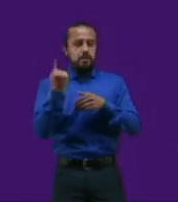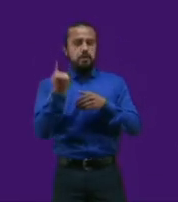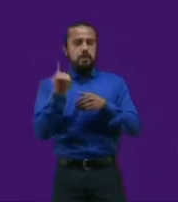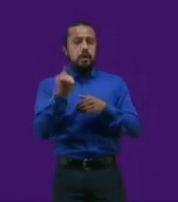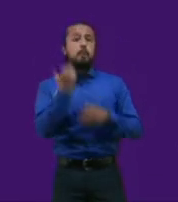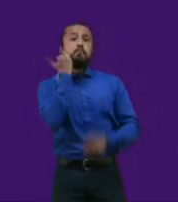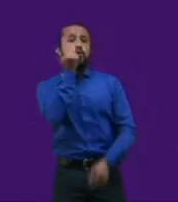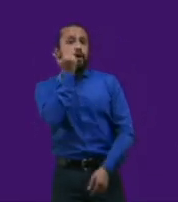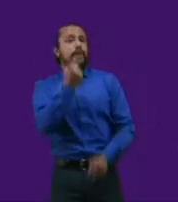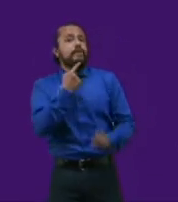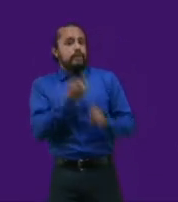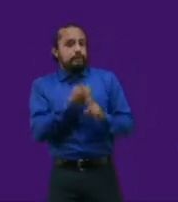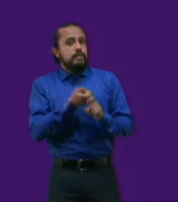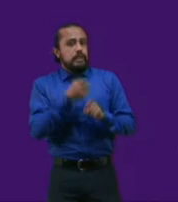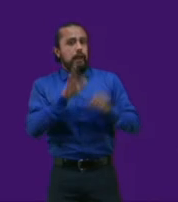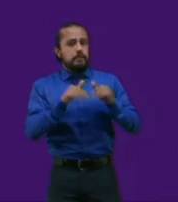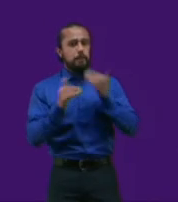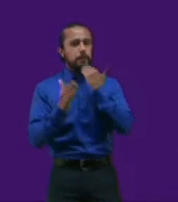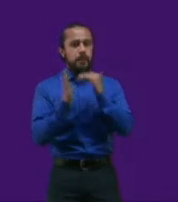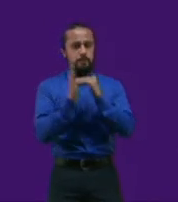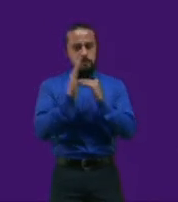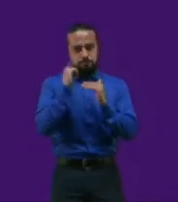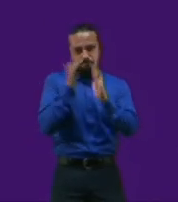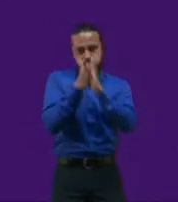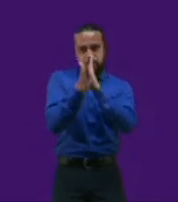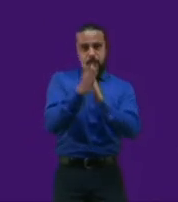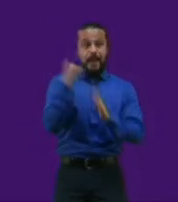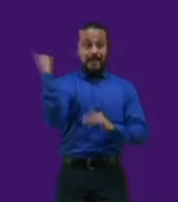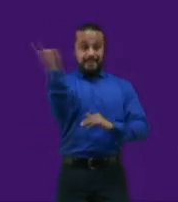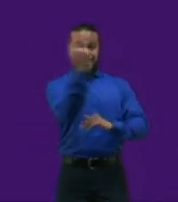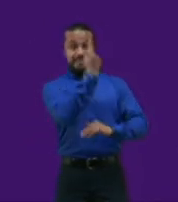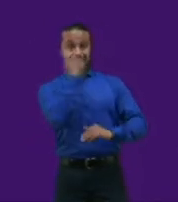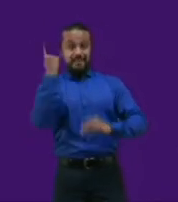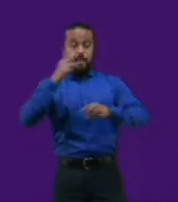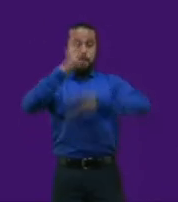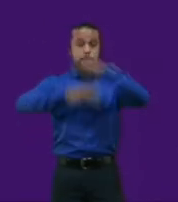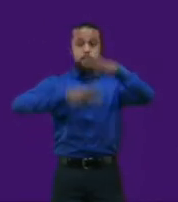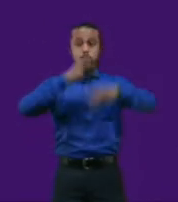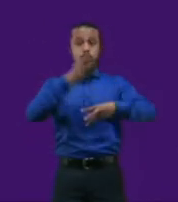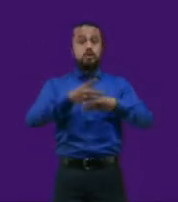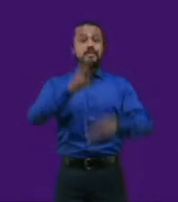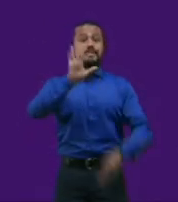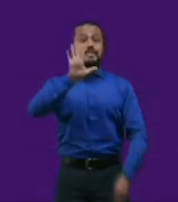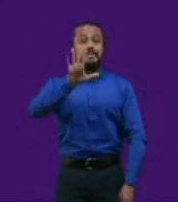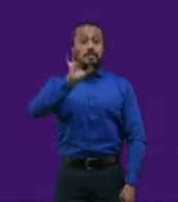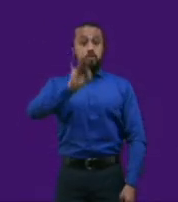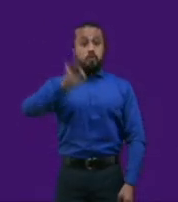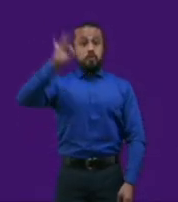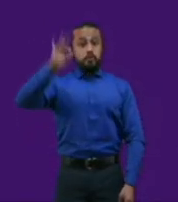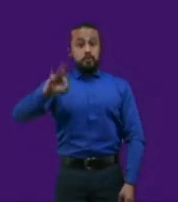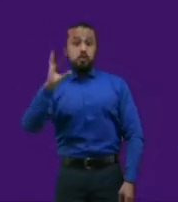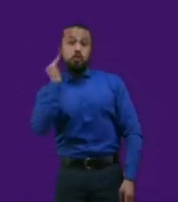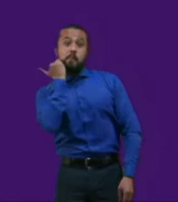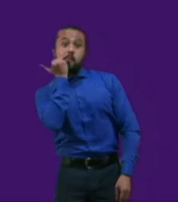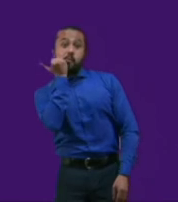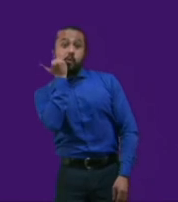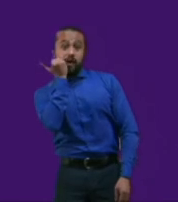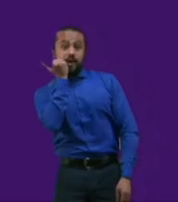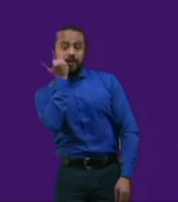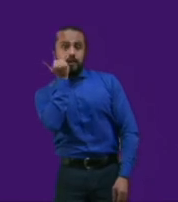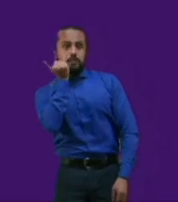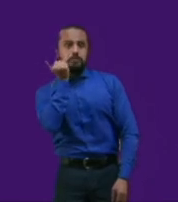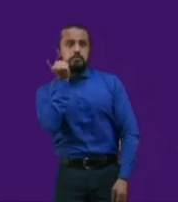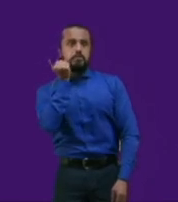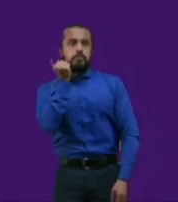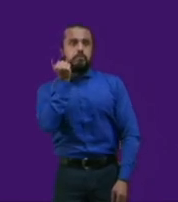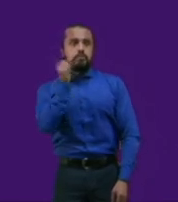Entonces te doy un ejemplo, hay un porcentaje a nivel mundial, menos del 5% del capital de las mujeres, a nivel del capital de